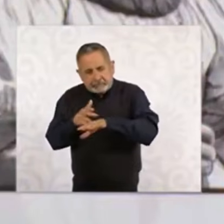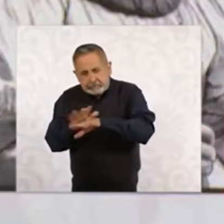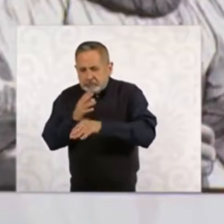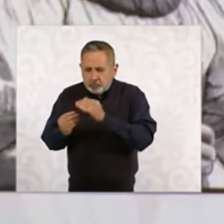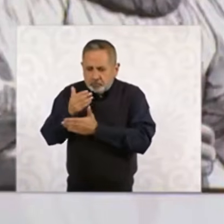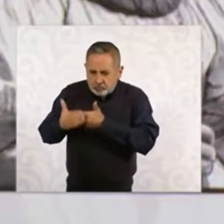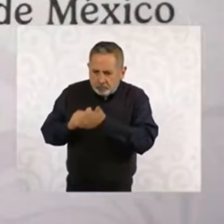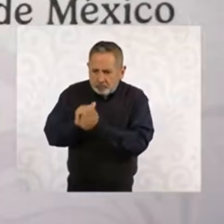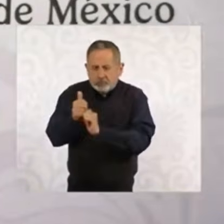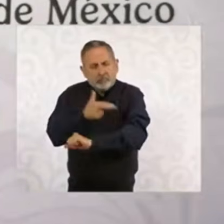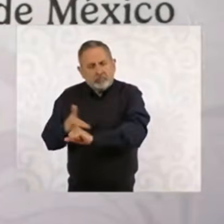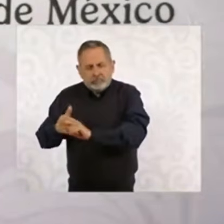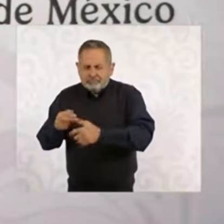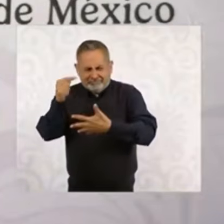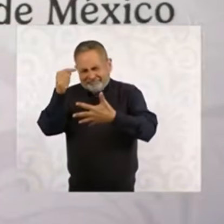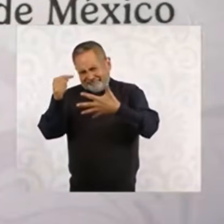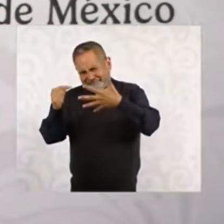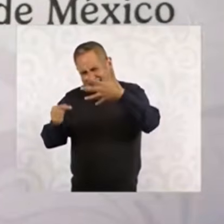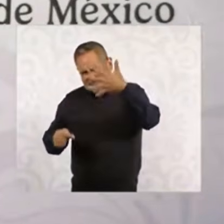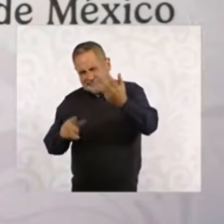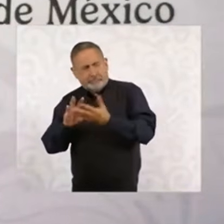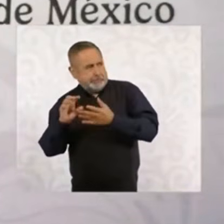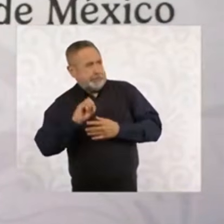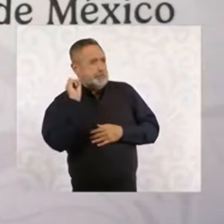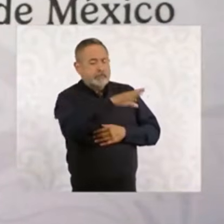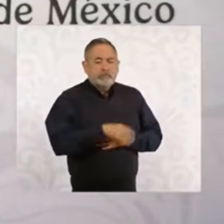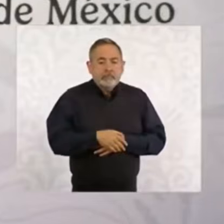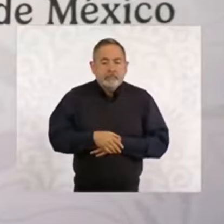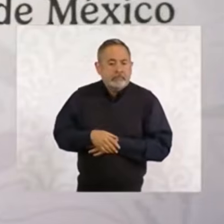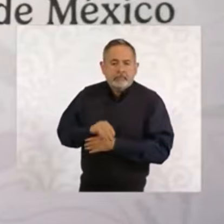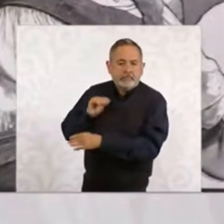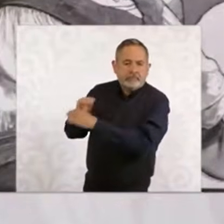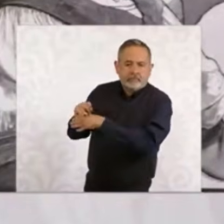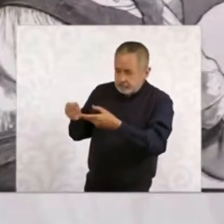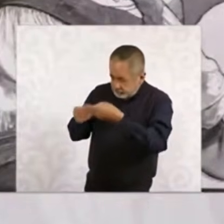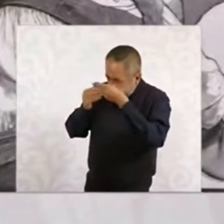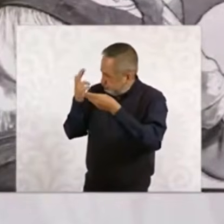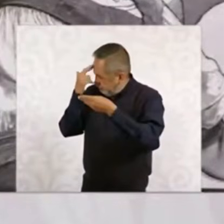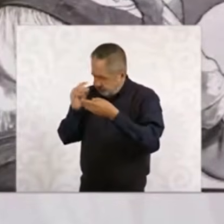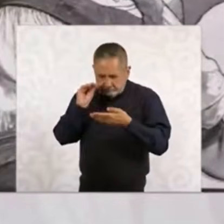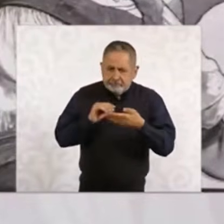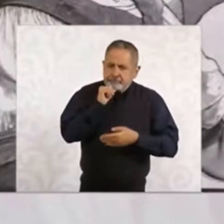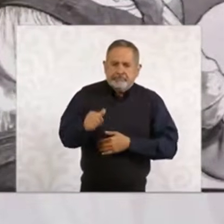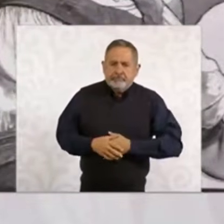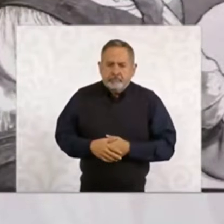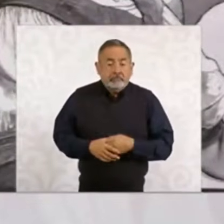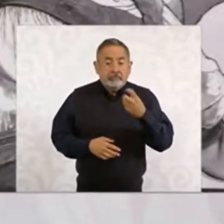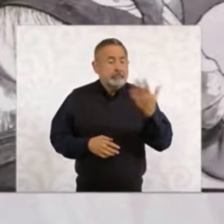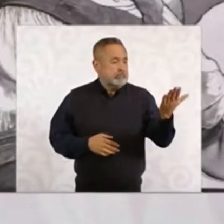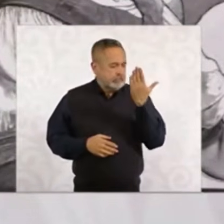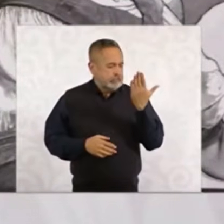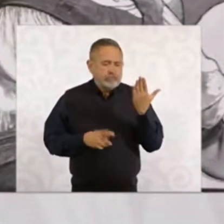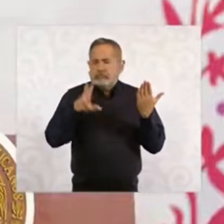se está conformando más, en fin, varios temas. No fueron considerados por esta comisión. Por eso se rechazó el